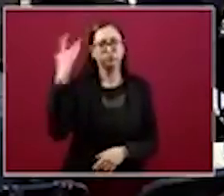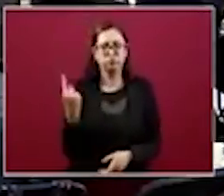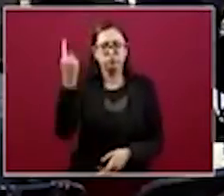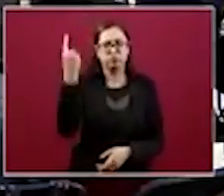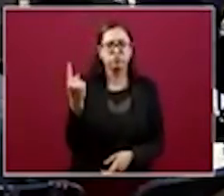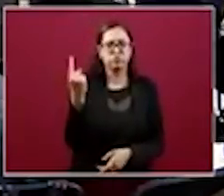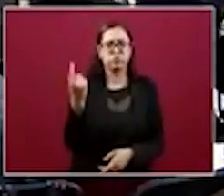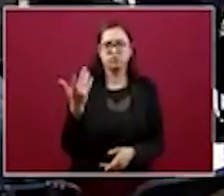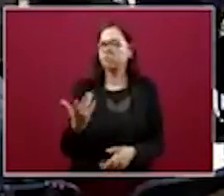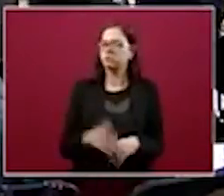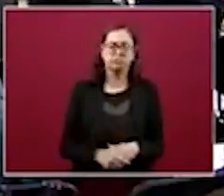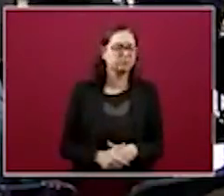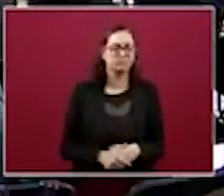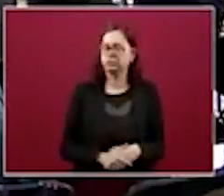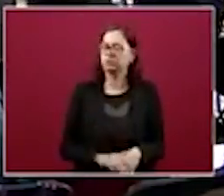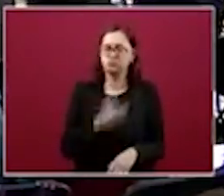Eso no puede